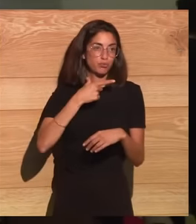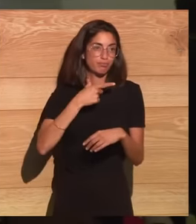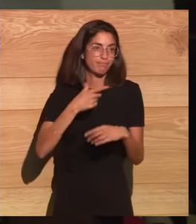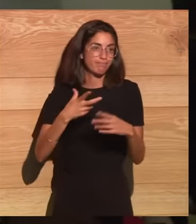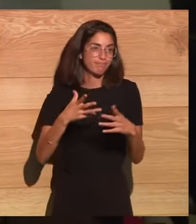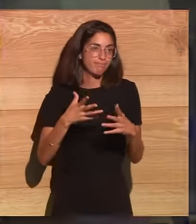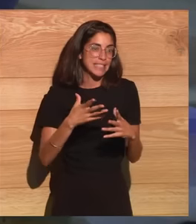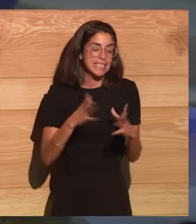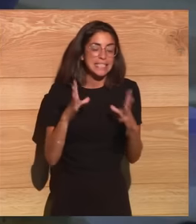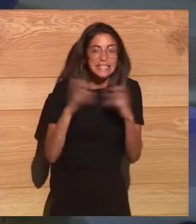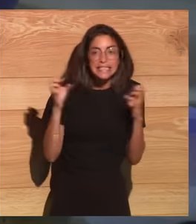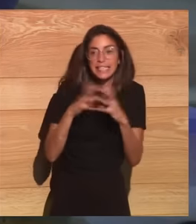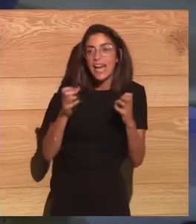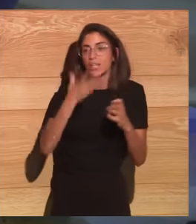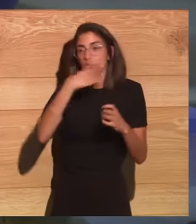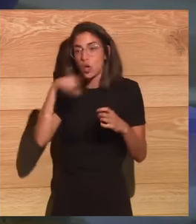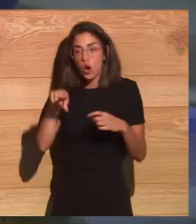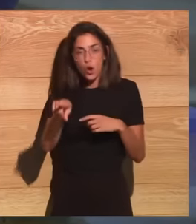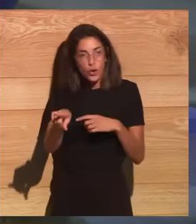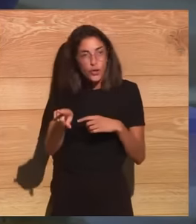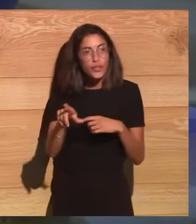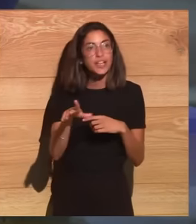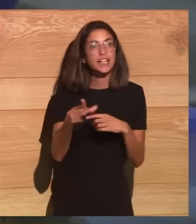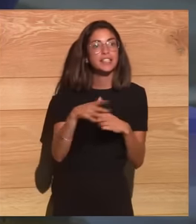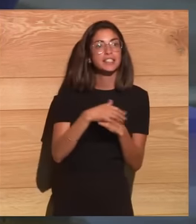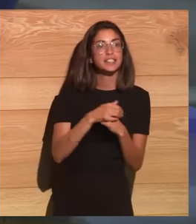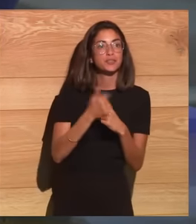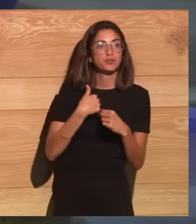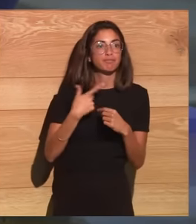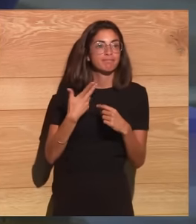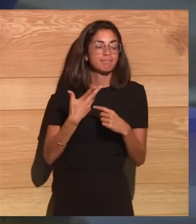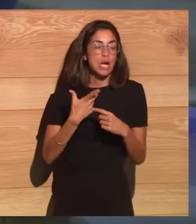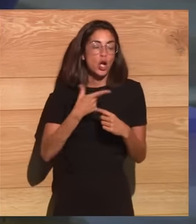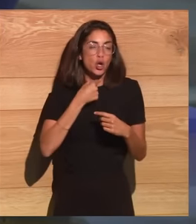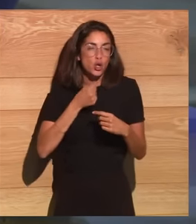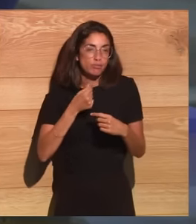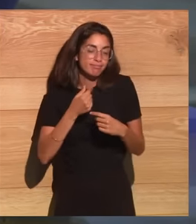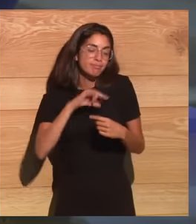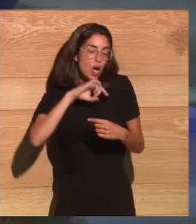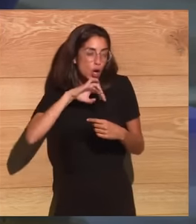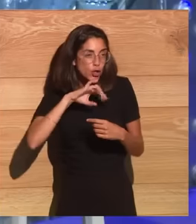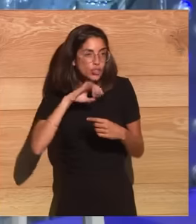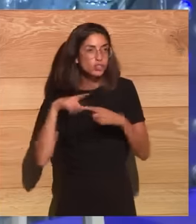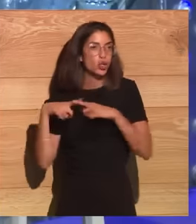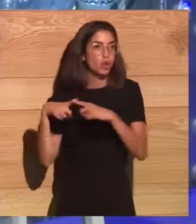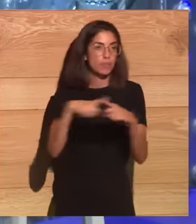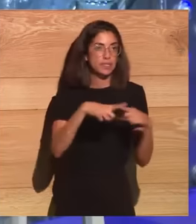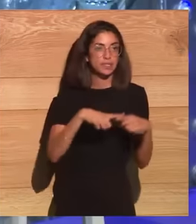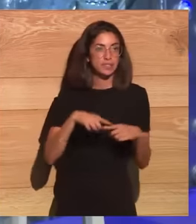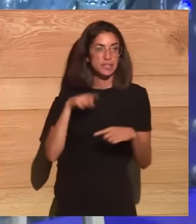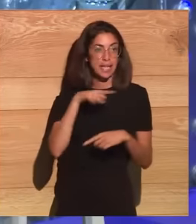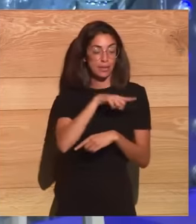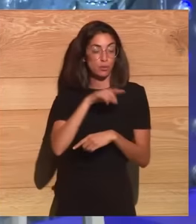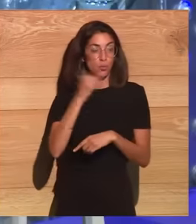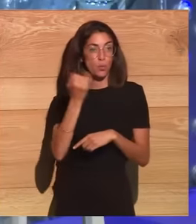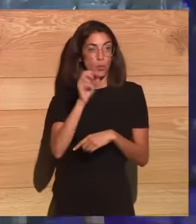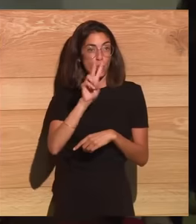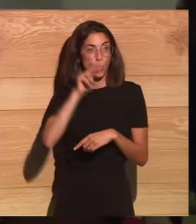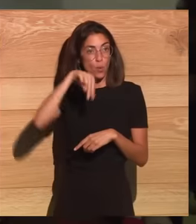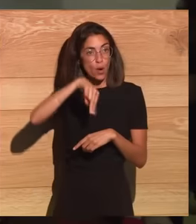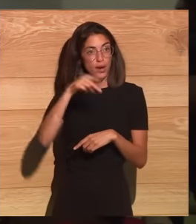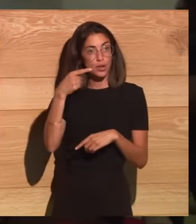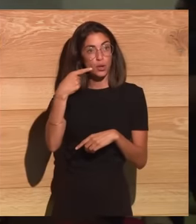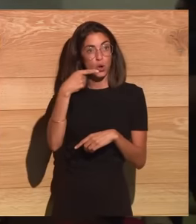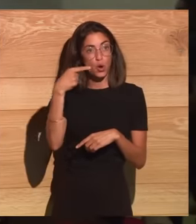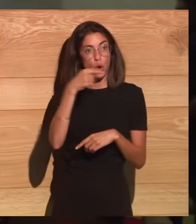me siento muy privilegiado de compartir hoy espacio con ellos. Sí. A Juan Gómez Jurado, como veis, desconocedor